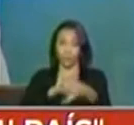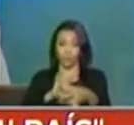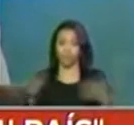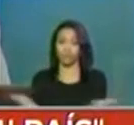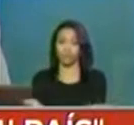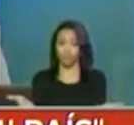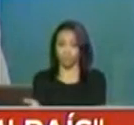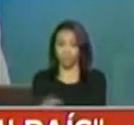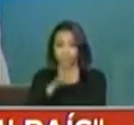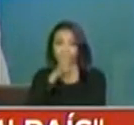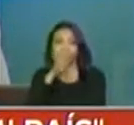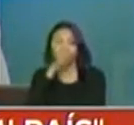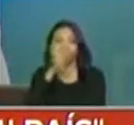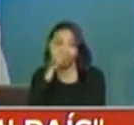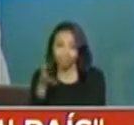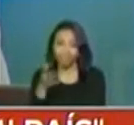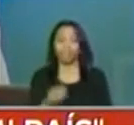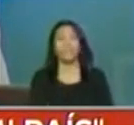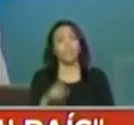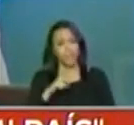por momentos difíciles e insensatos.